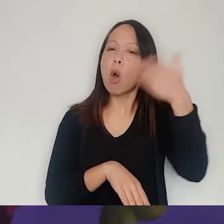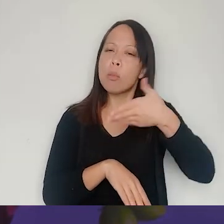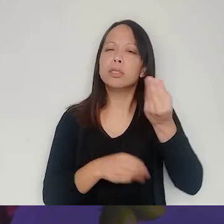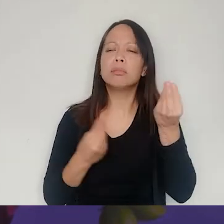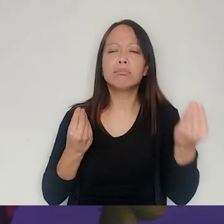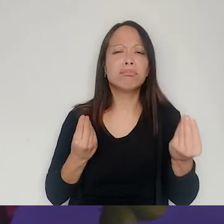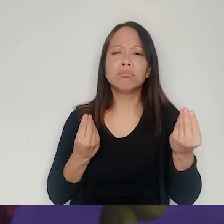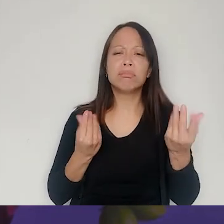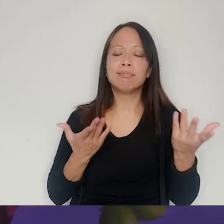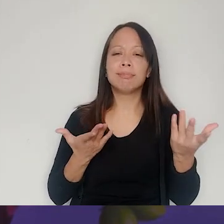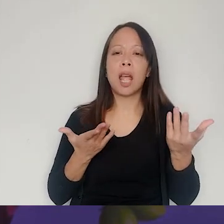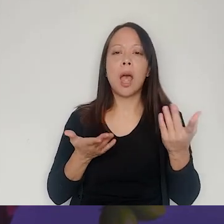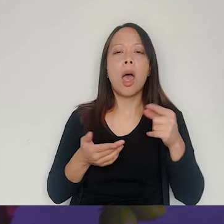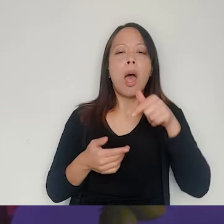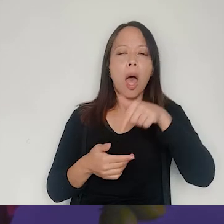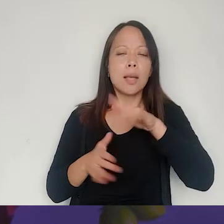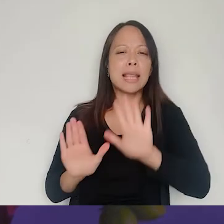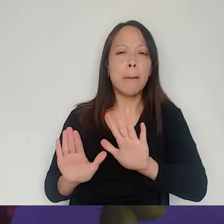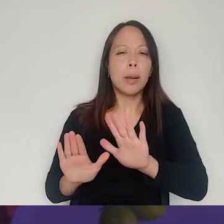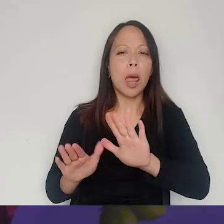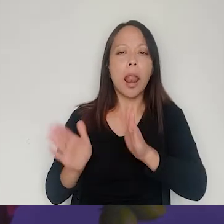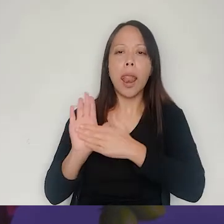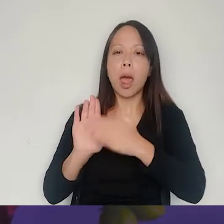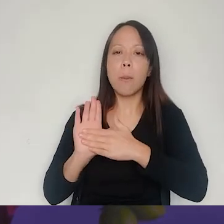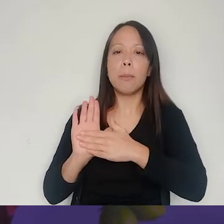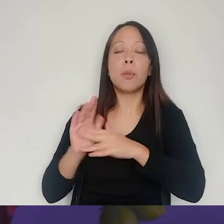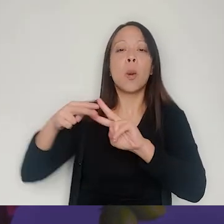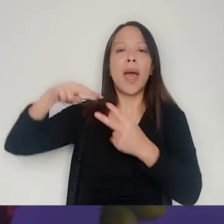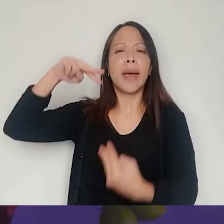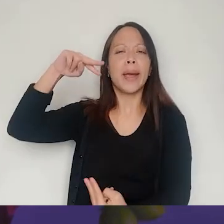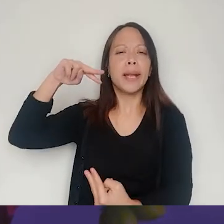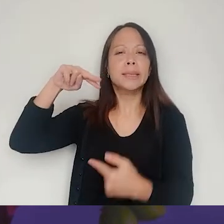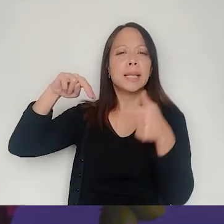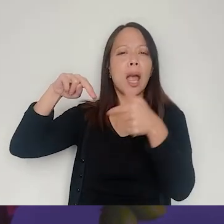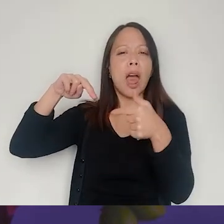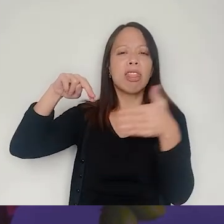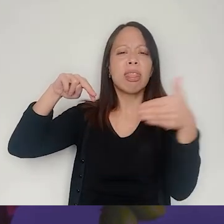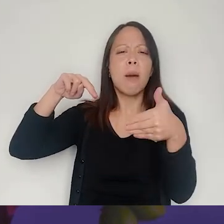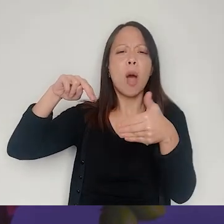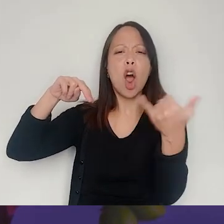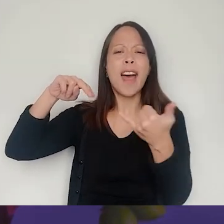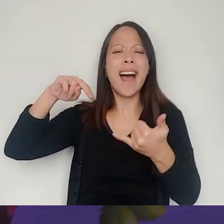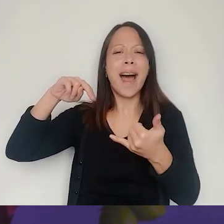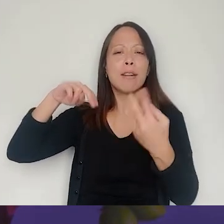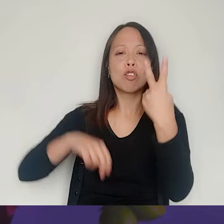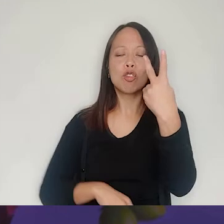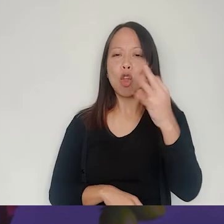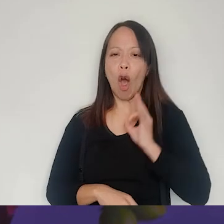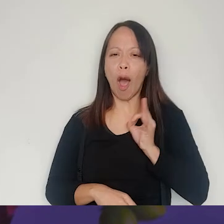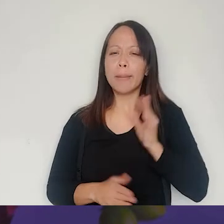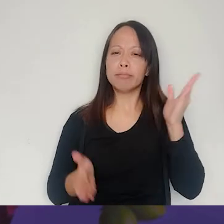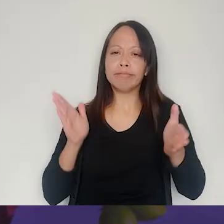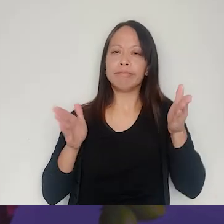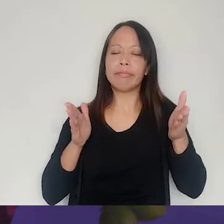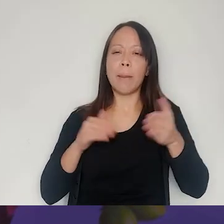que queremos, por supuesto, es mejorar el acceso a las pruebas genéticas. A veces se tardan hasta 2 años y en otros tantos casos lo